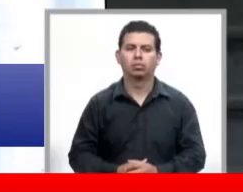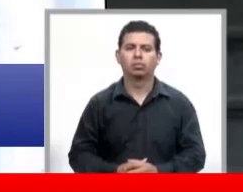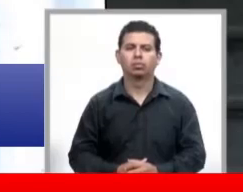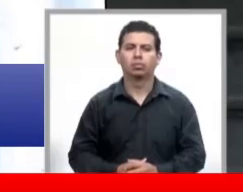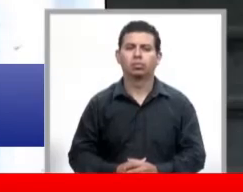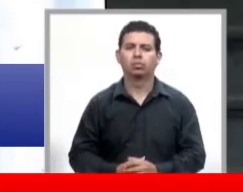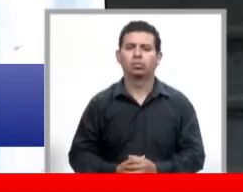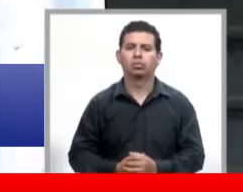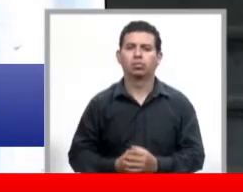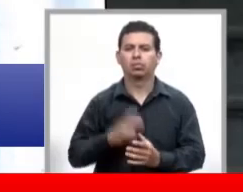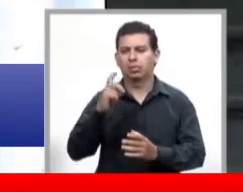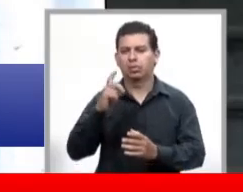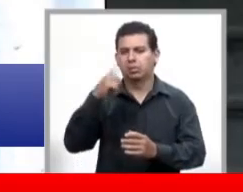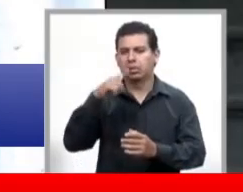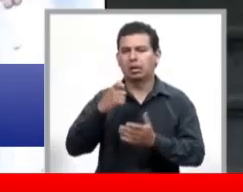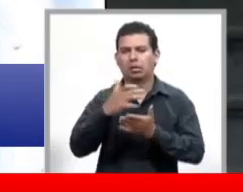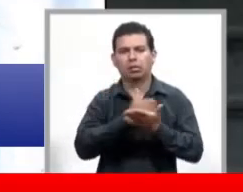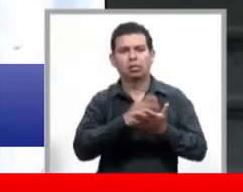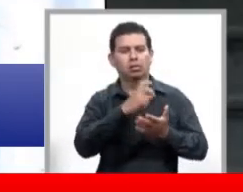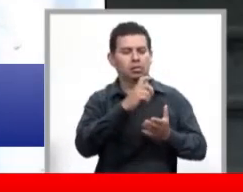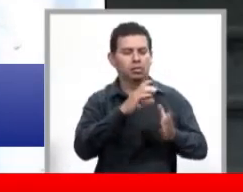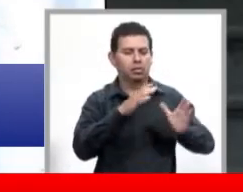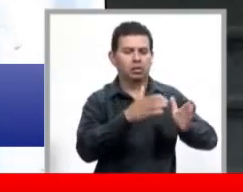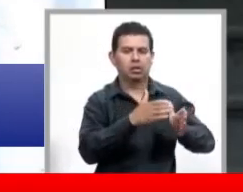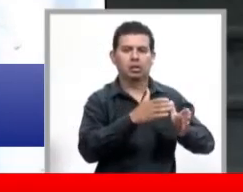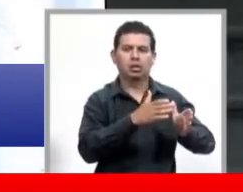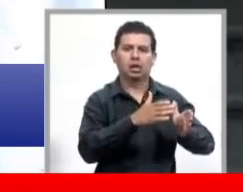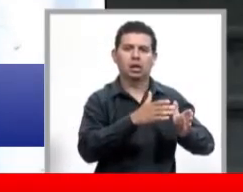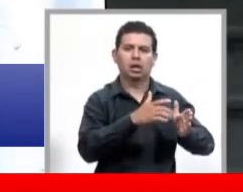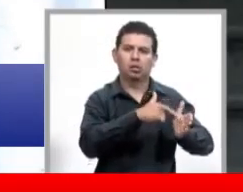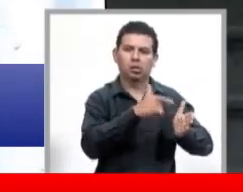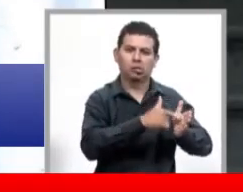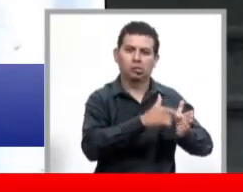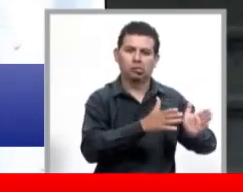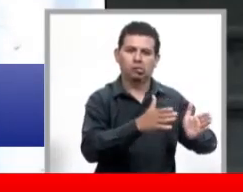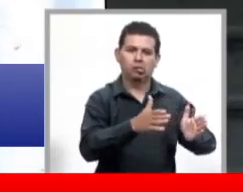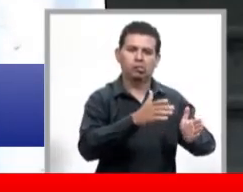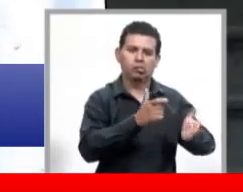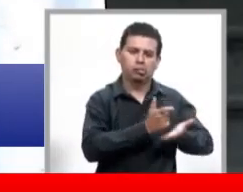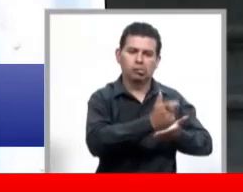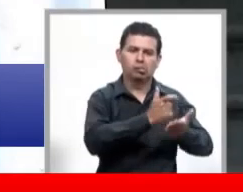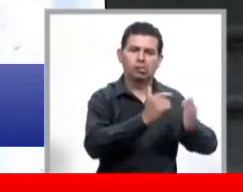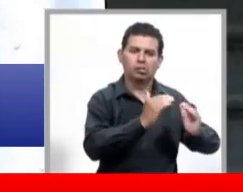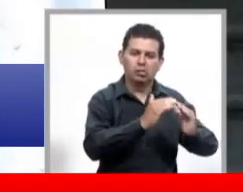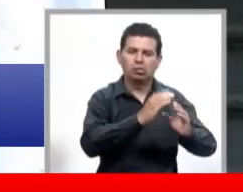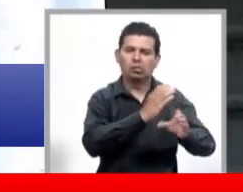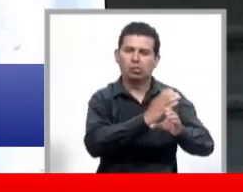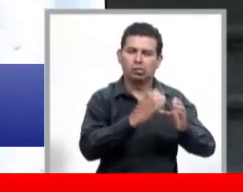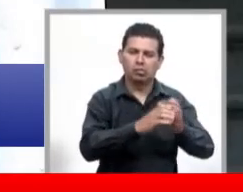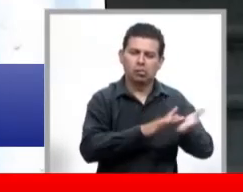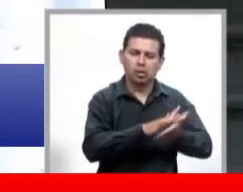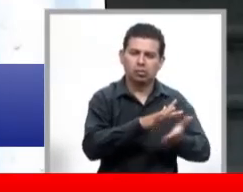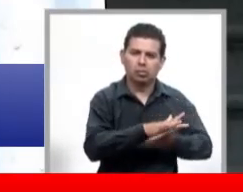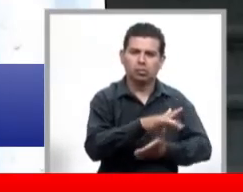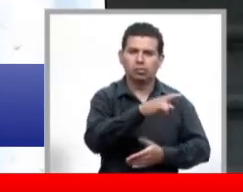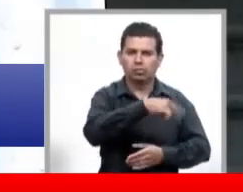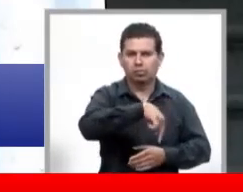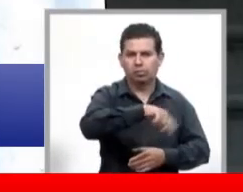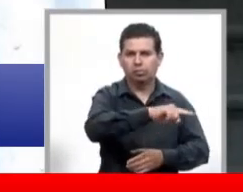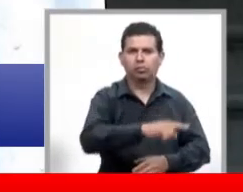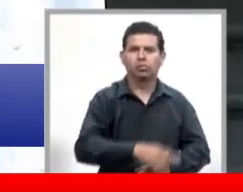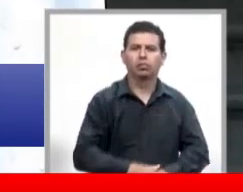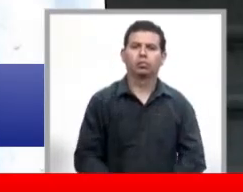más de 30 ramas de la economía. Pero la otra también tiene que ver con victorias rápidas a medida en que